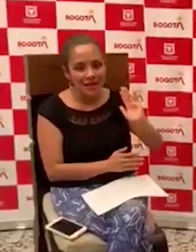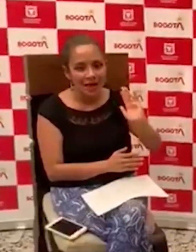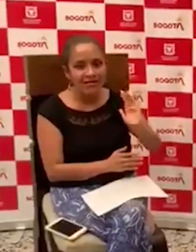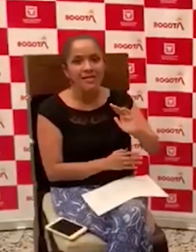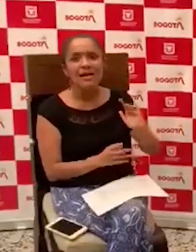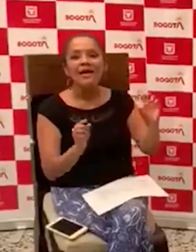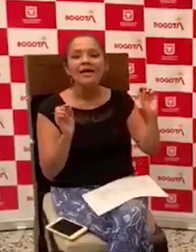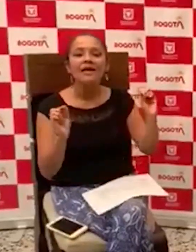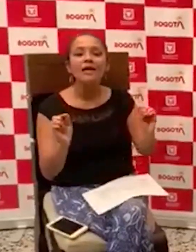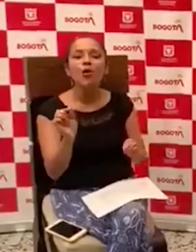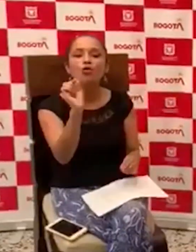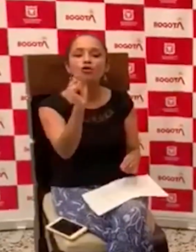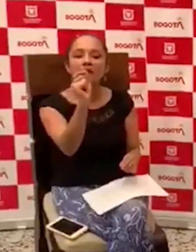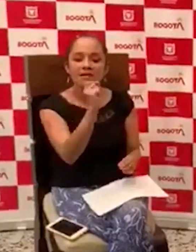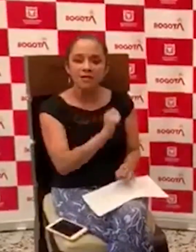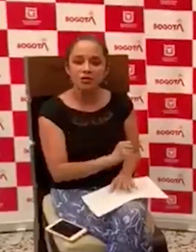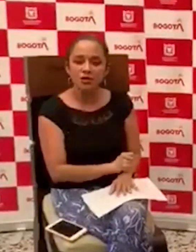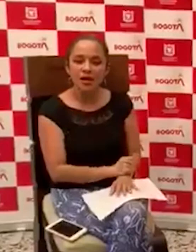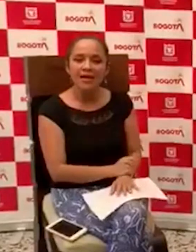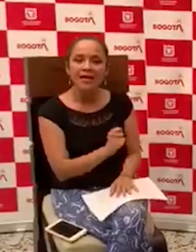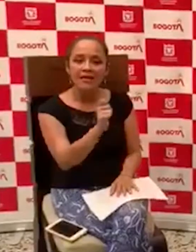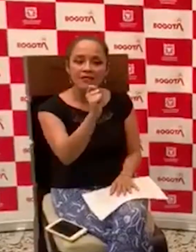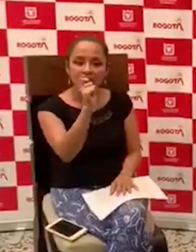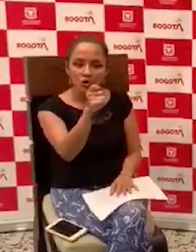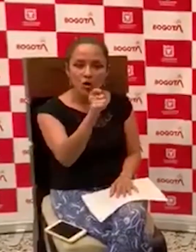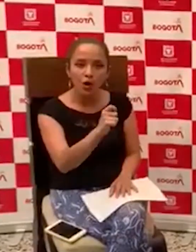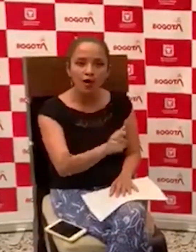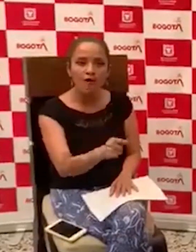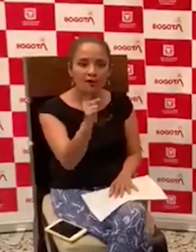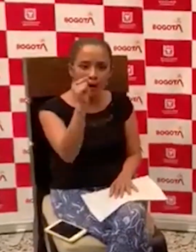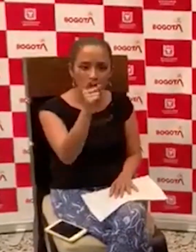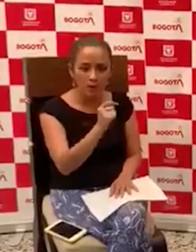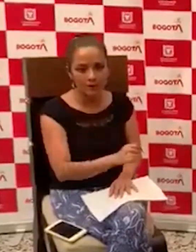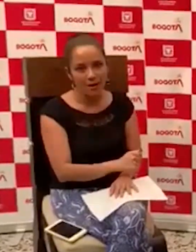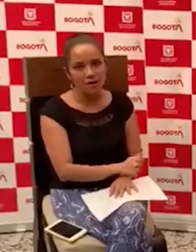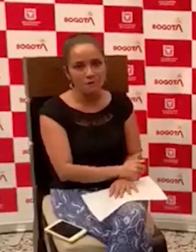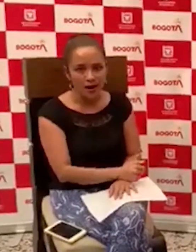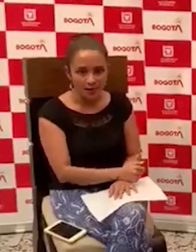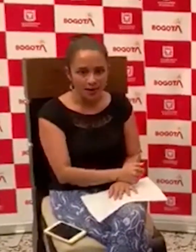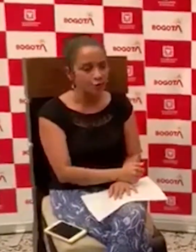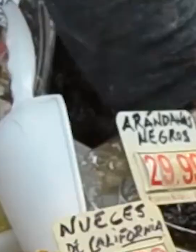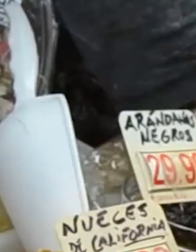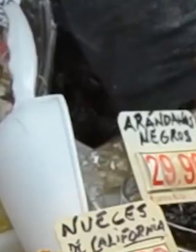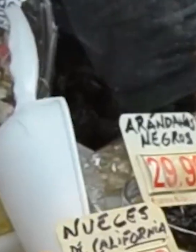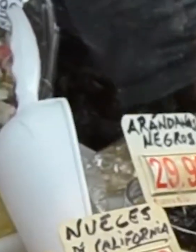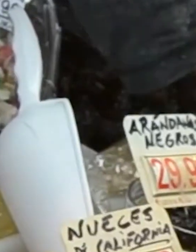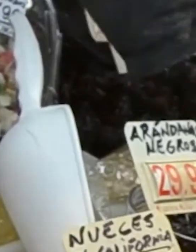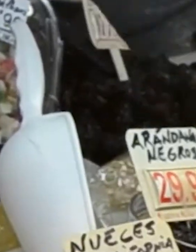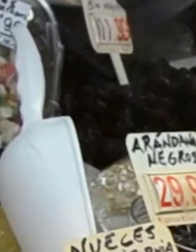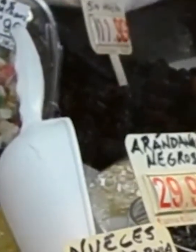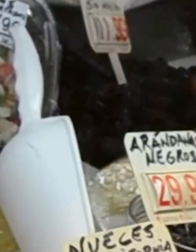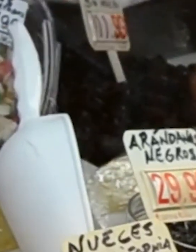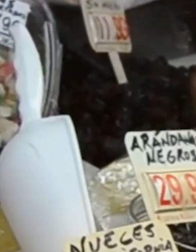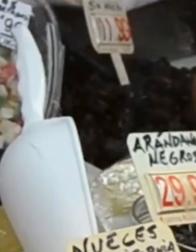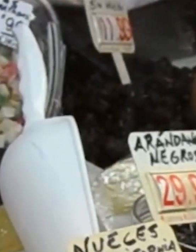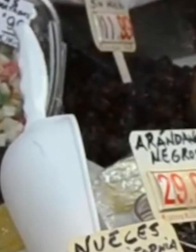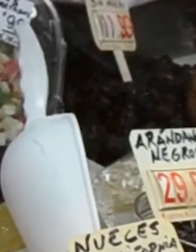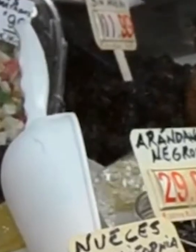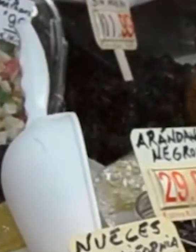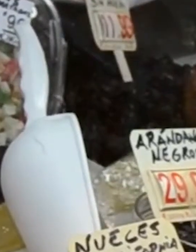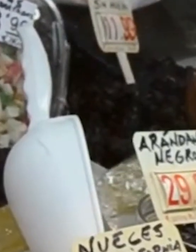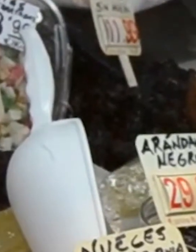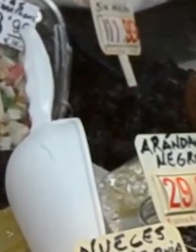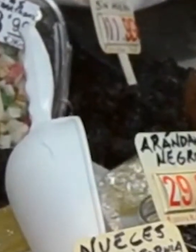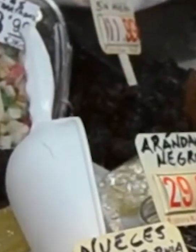las entidades y unos ejercicios de identificación geográfica como el tema de los pagadiarios. La Cruz Roja, junto a la Secretaría de